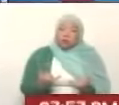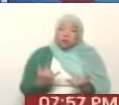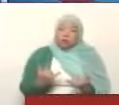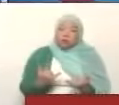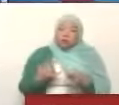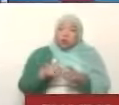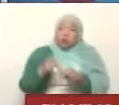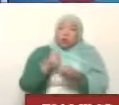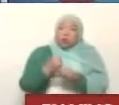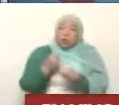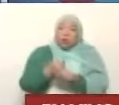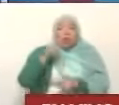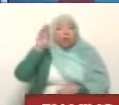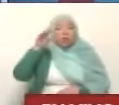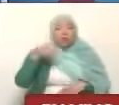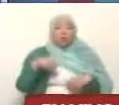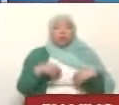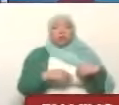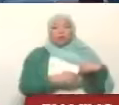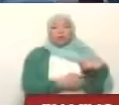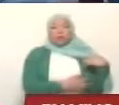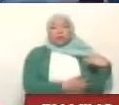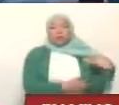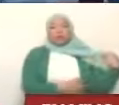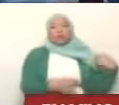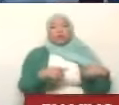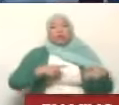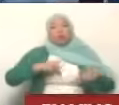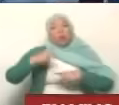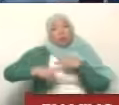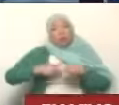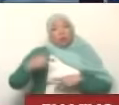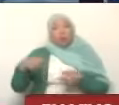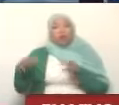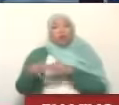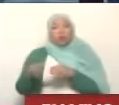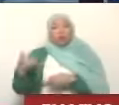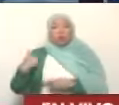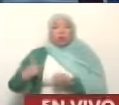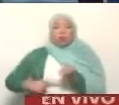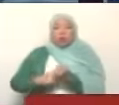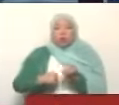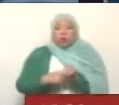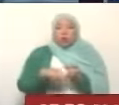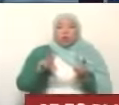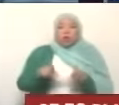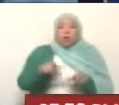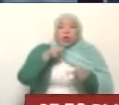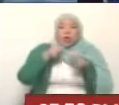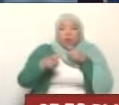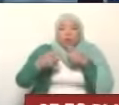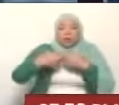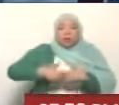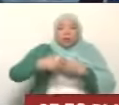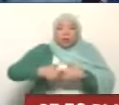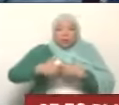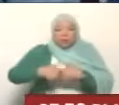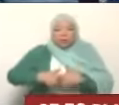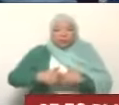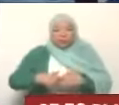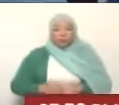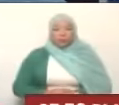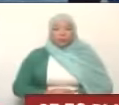pasos consiguientes más adelante. Bueno, le voy a pedir al equipo de producción que me apoye, presidente, porque ha salido una nueva encuestadora. Con